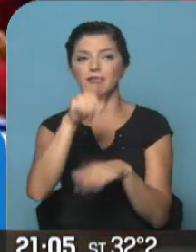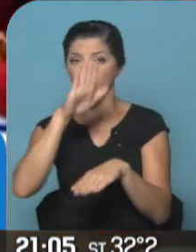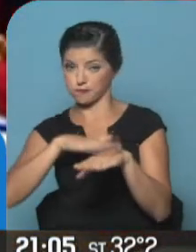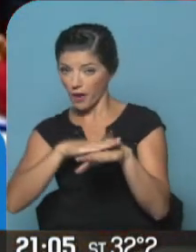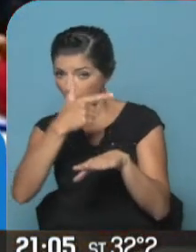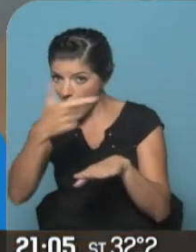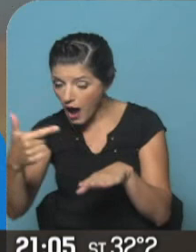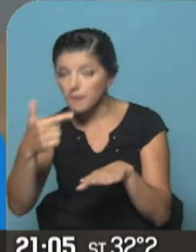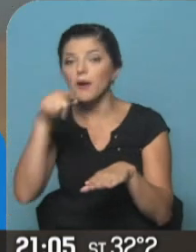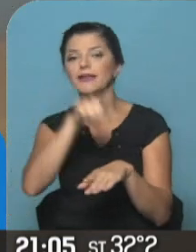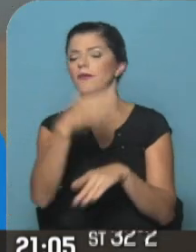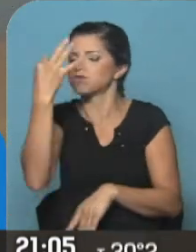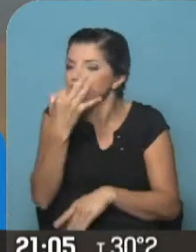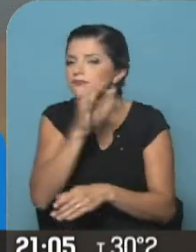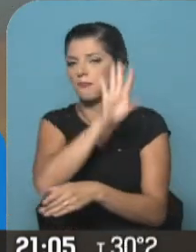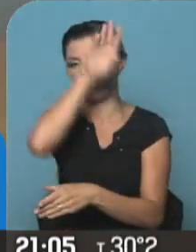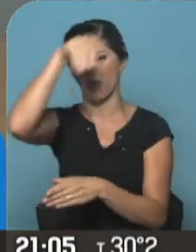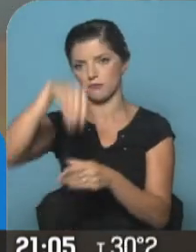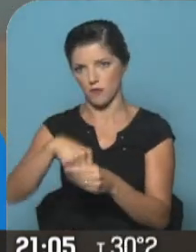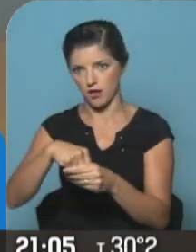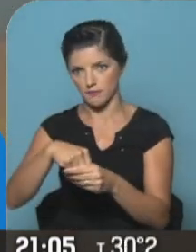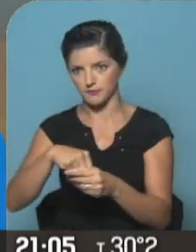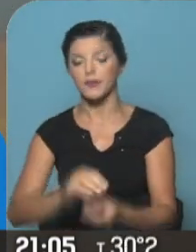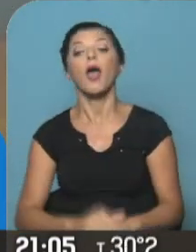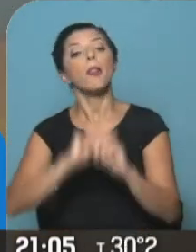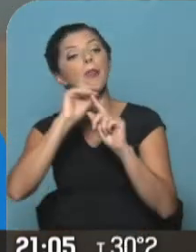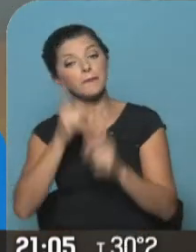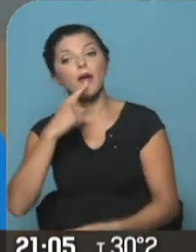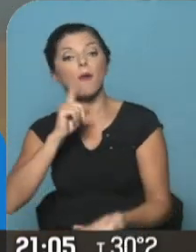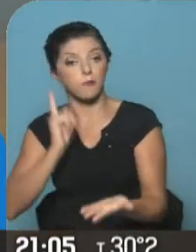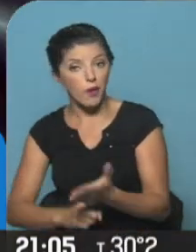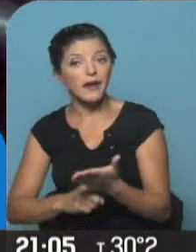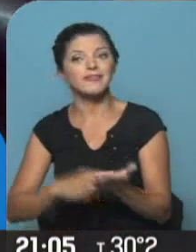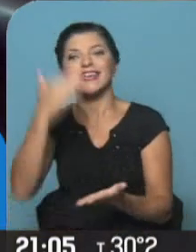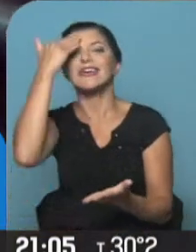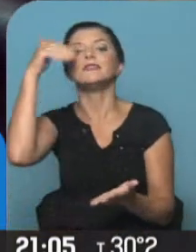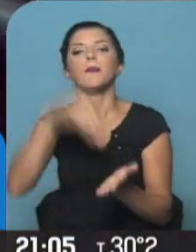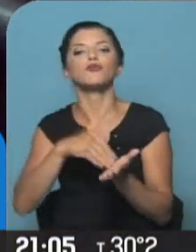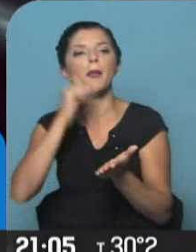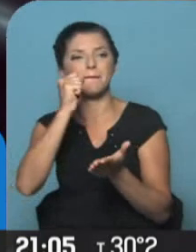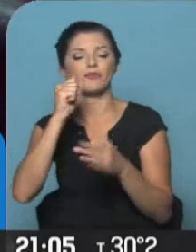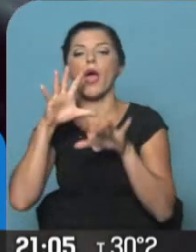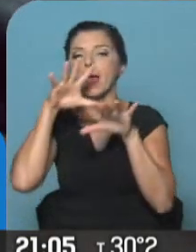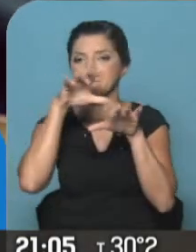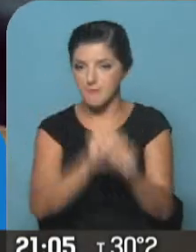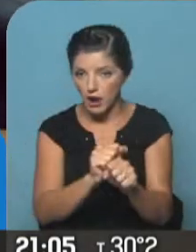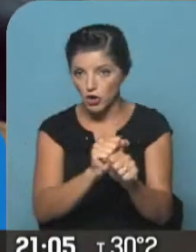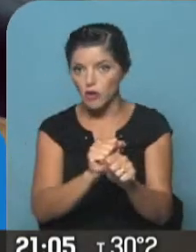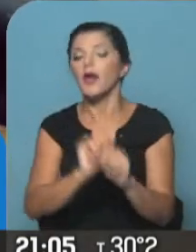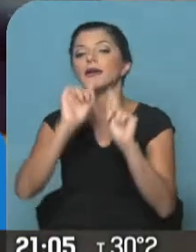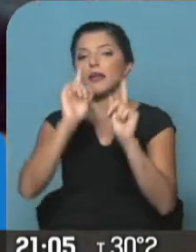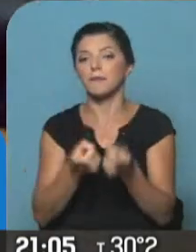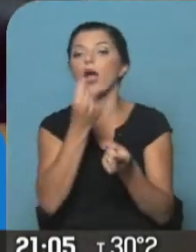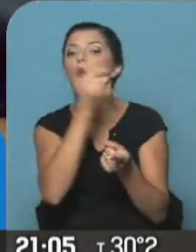de partícipe necesario. Además, le trabó un embargo por 15 millones de pesos y la inmovilización y congelamiento